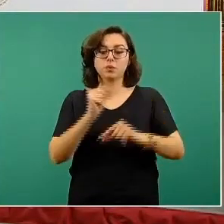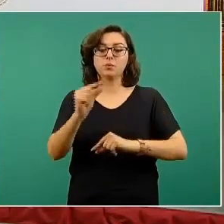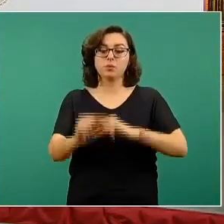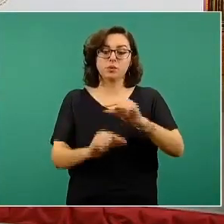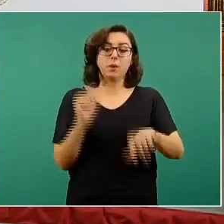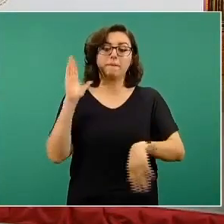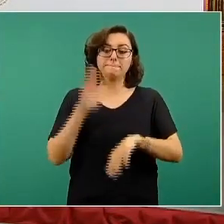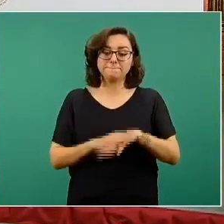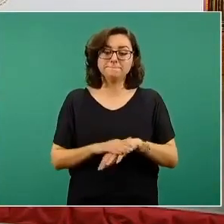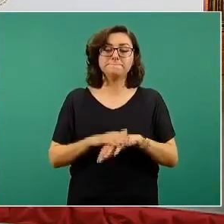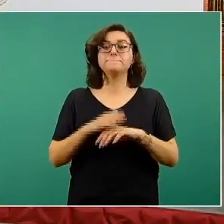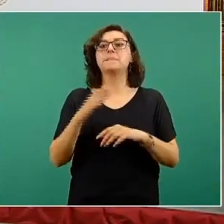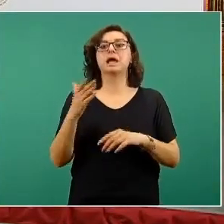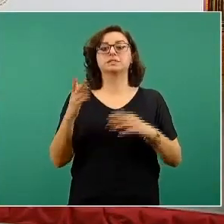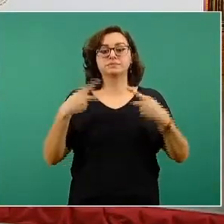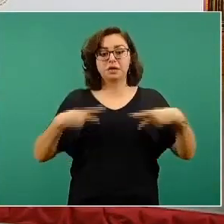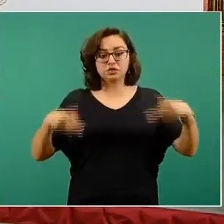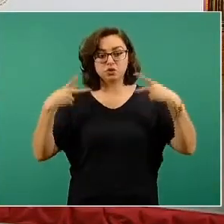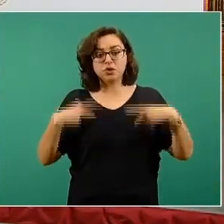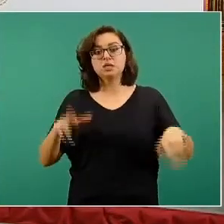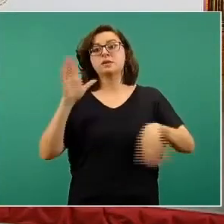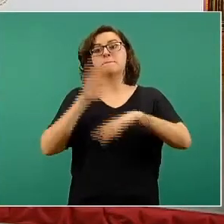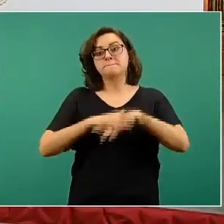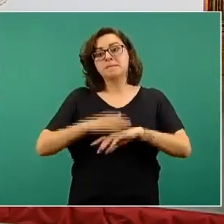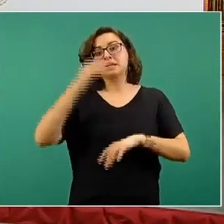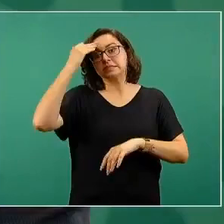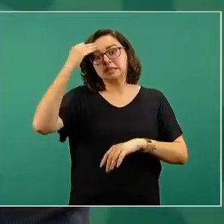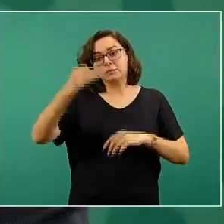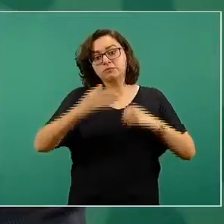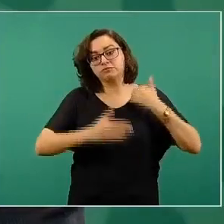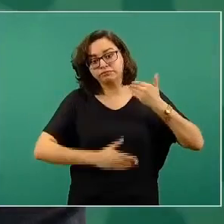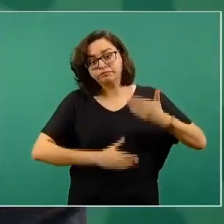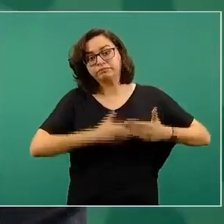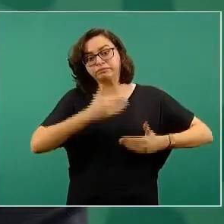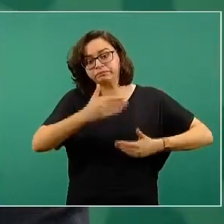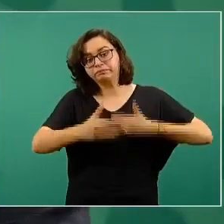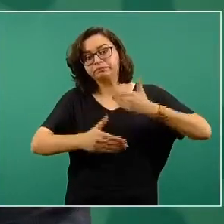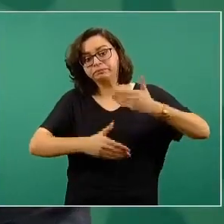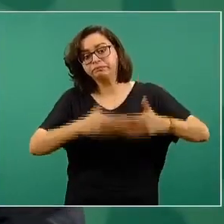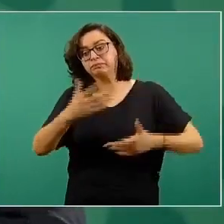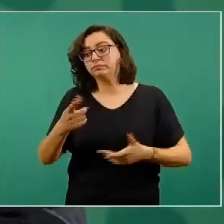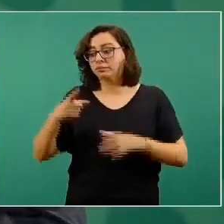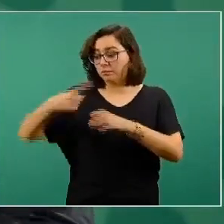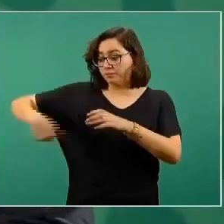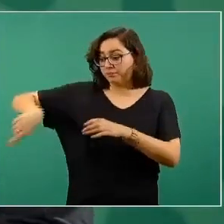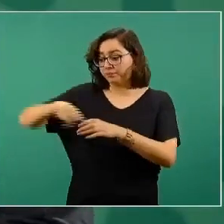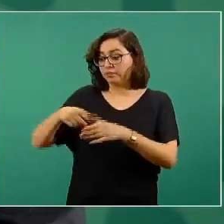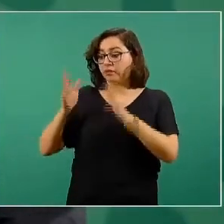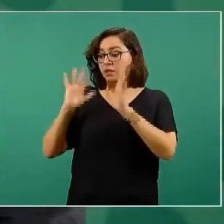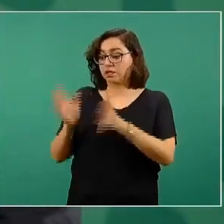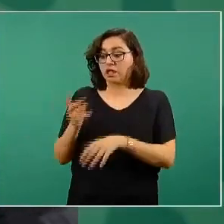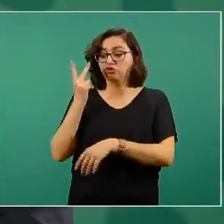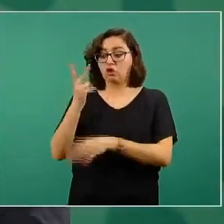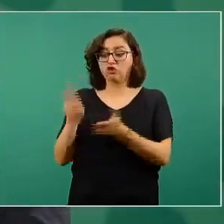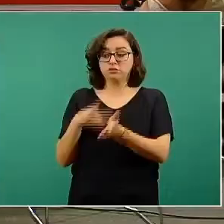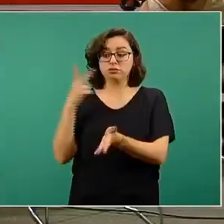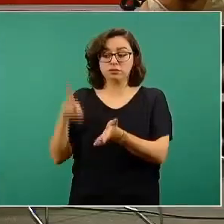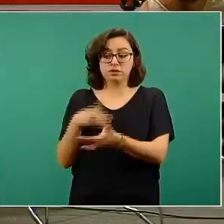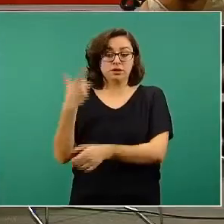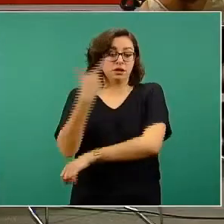la vacunación en el mundo y que los grupos de personas que hayan recibido las 2 dosis sigan creciendo y puedan